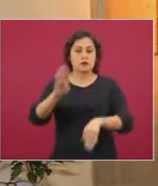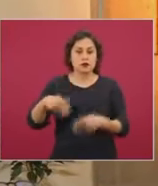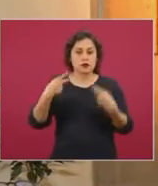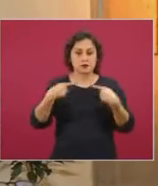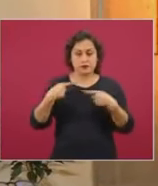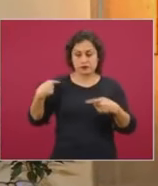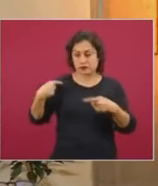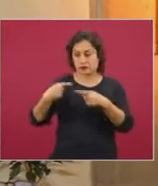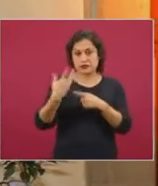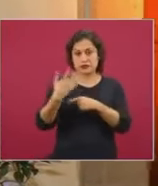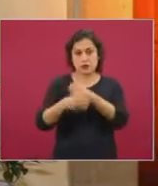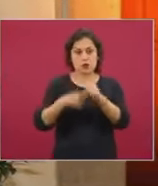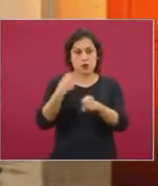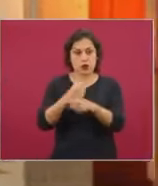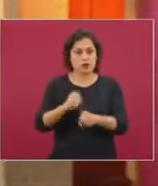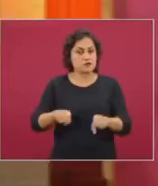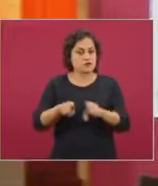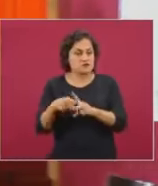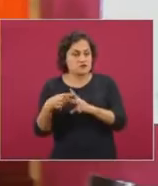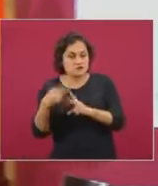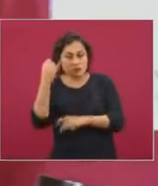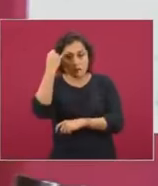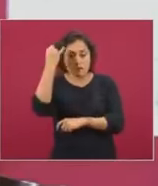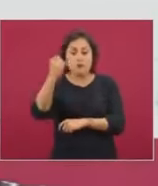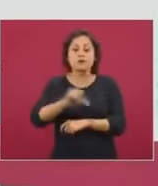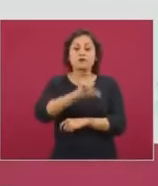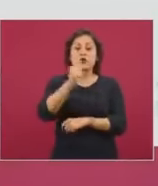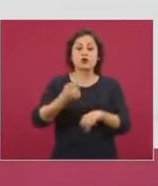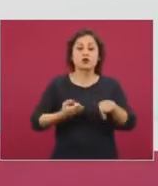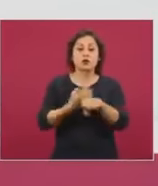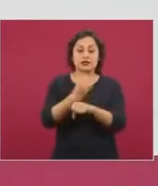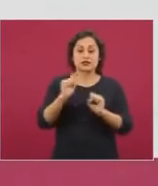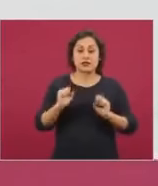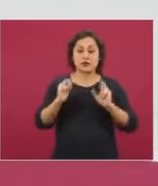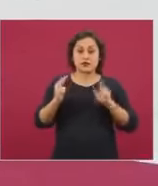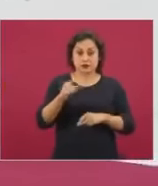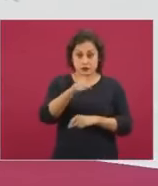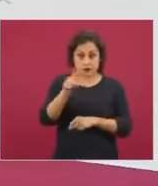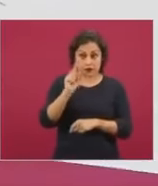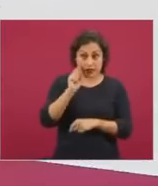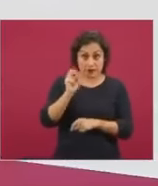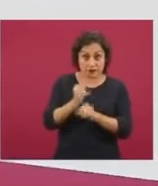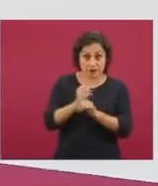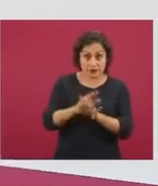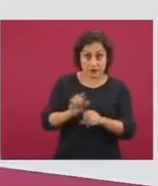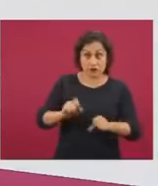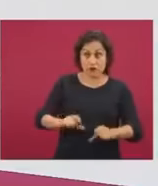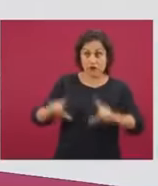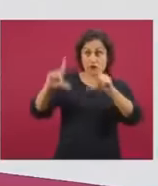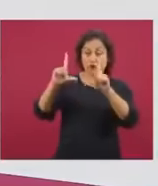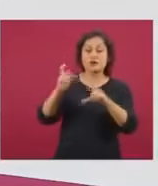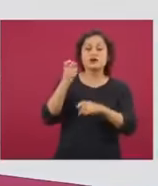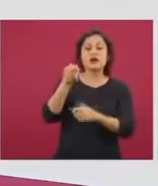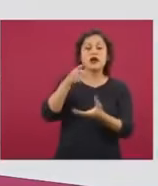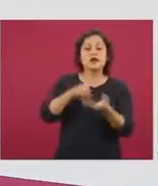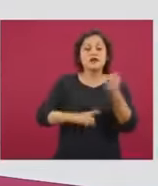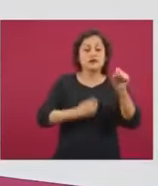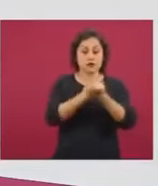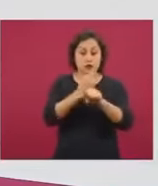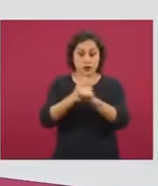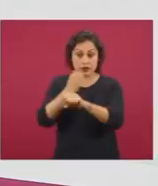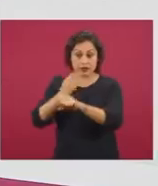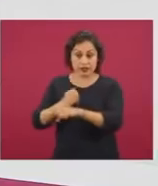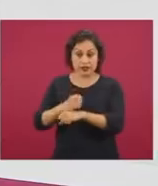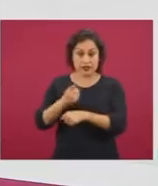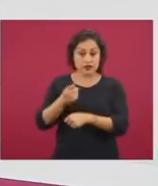años. En el caso de Chiapas y también para los que han visto en boletín, vamos a ver que hay ciertas entidades federativas que también